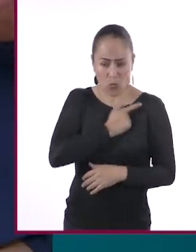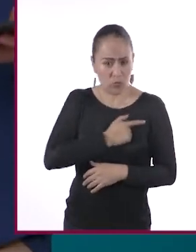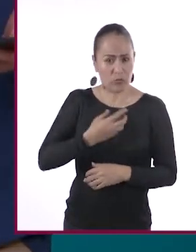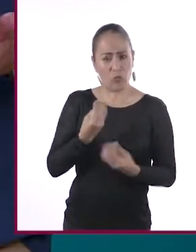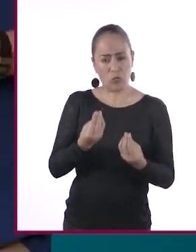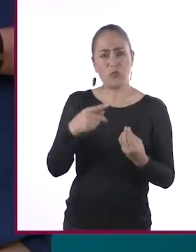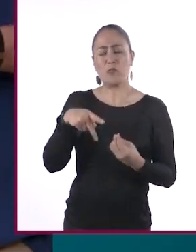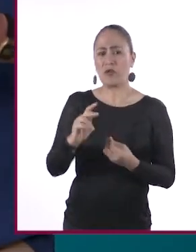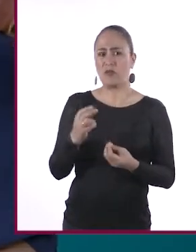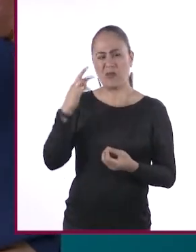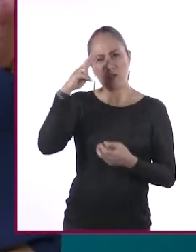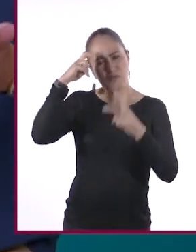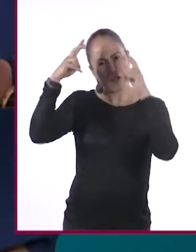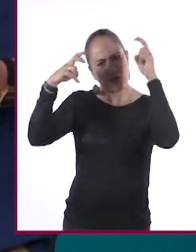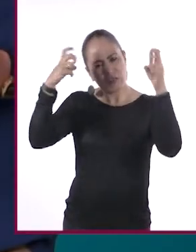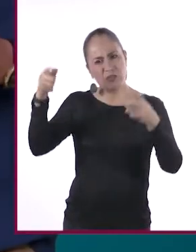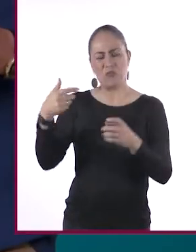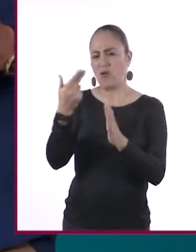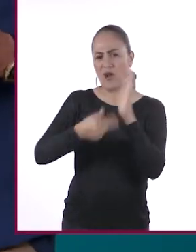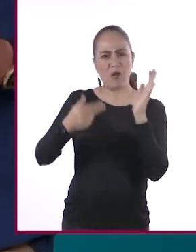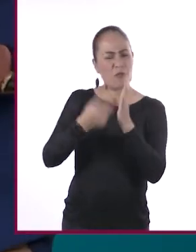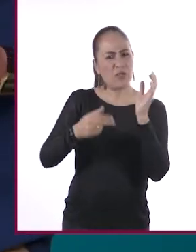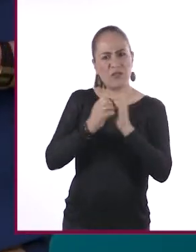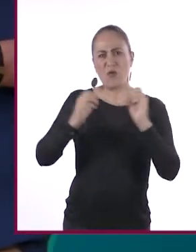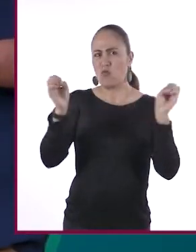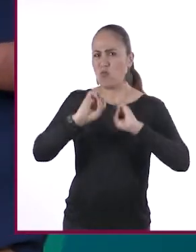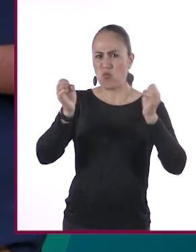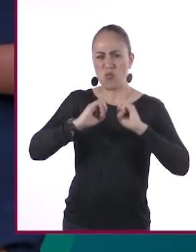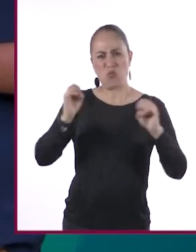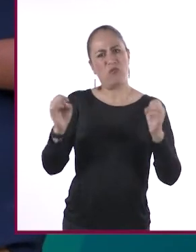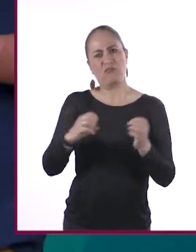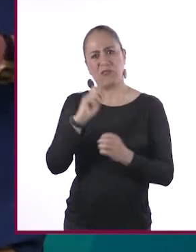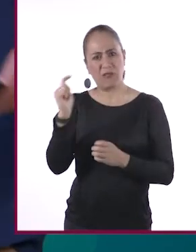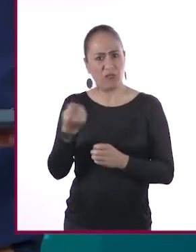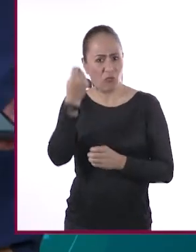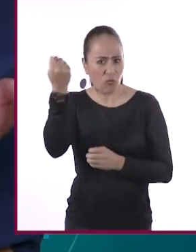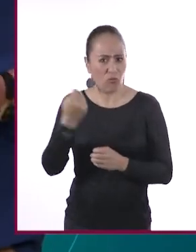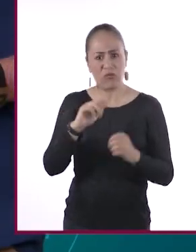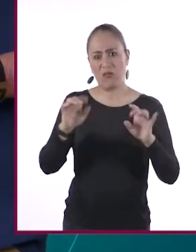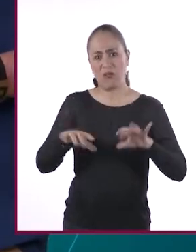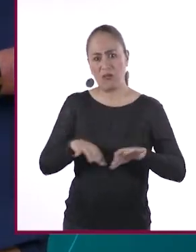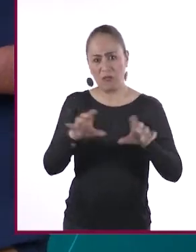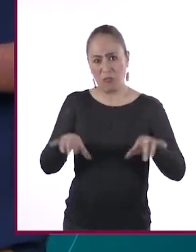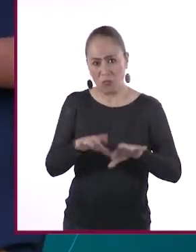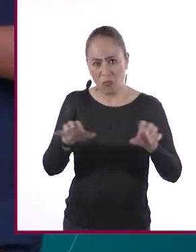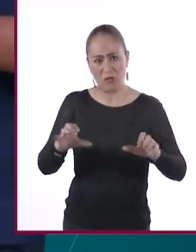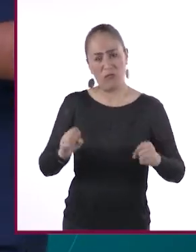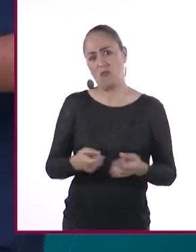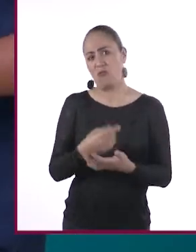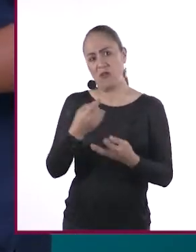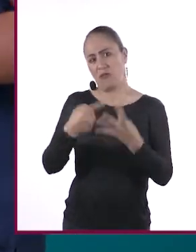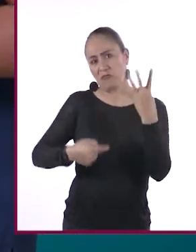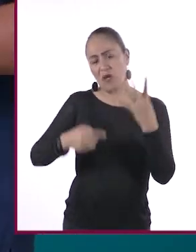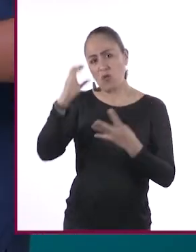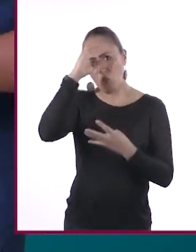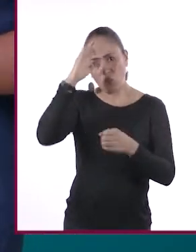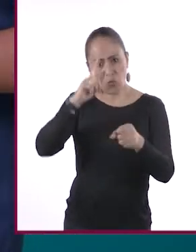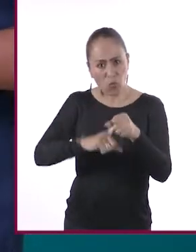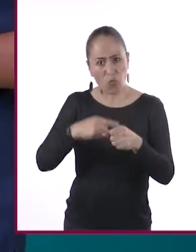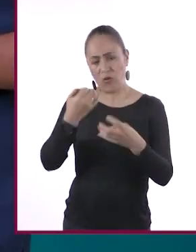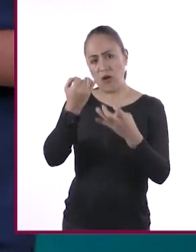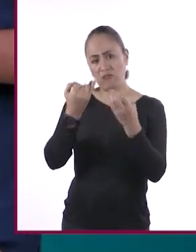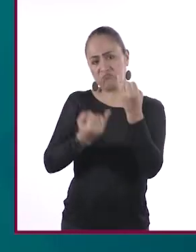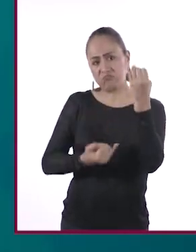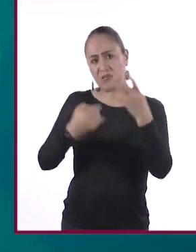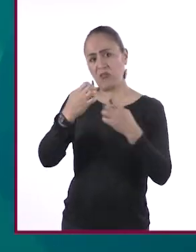las herramientas que tenemos hoy en día para la comunicación, tecnologías, aplicaciones digitales para la ciencia, la educación, para la cultura o para cualquiera de